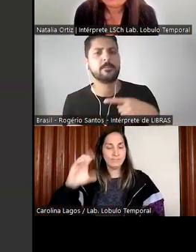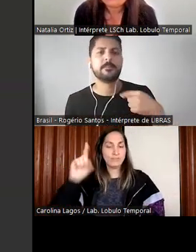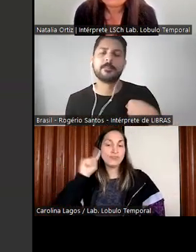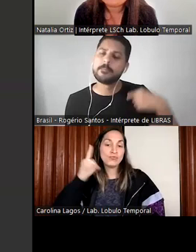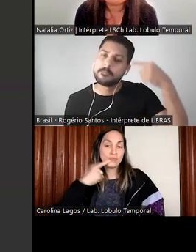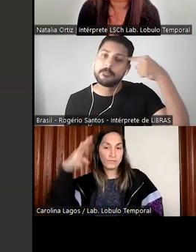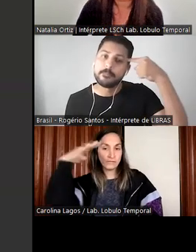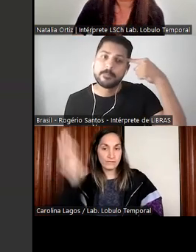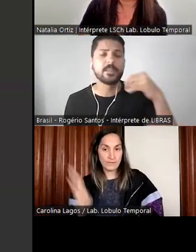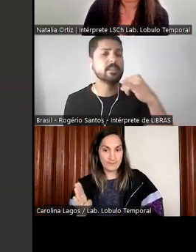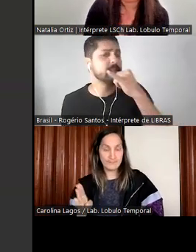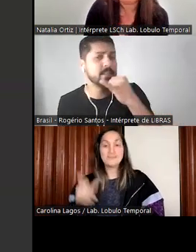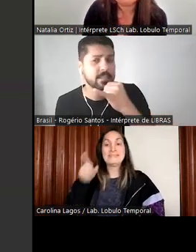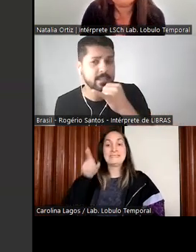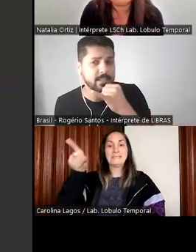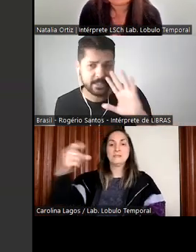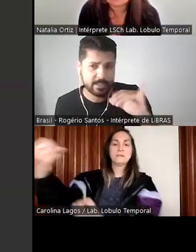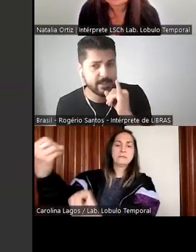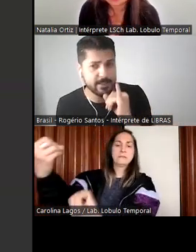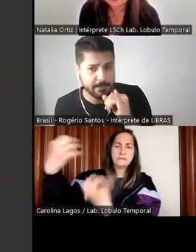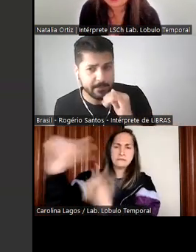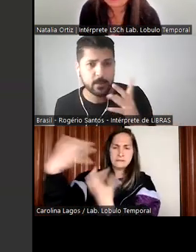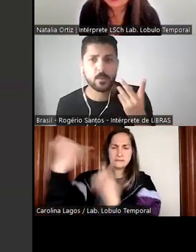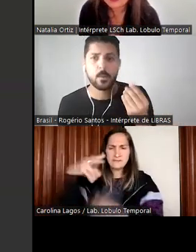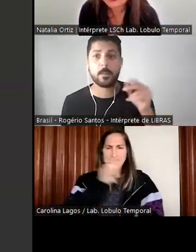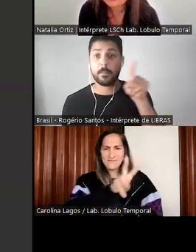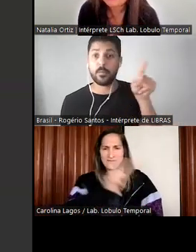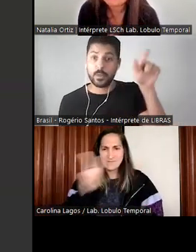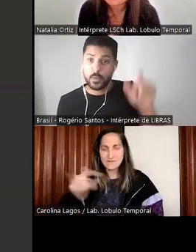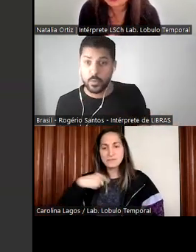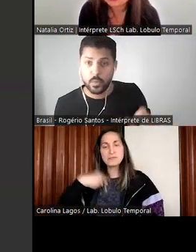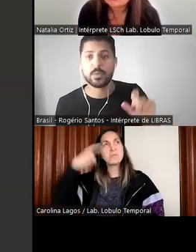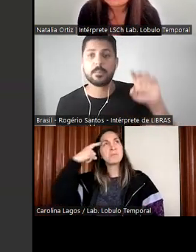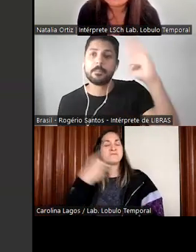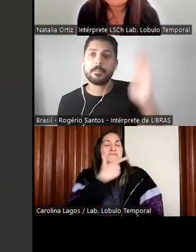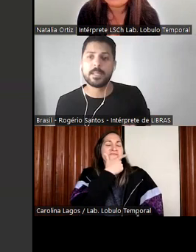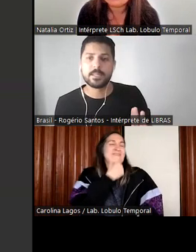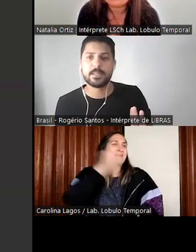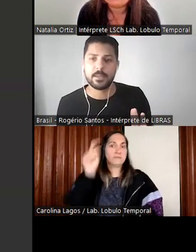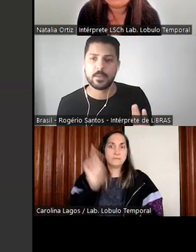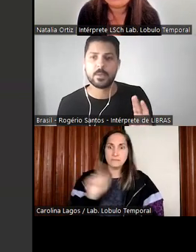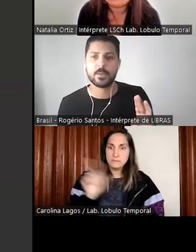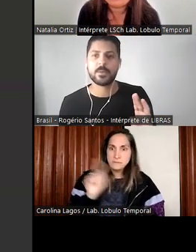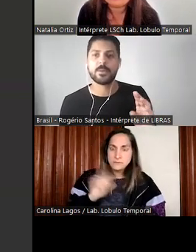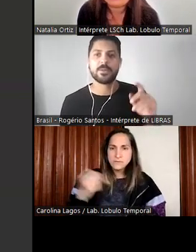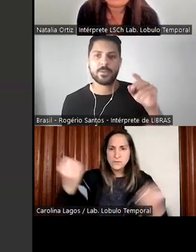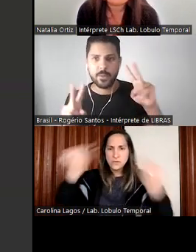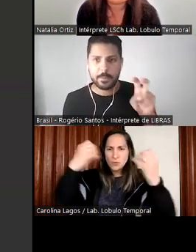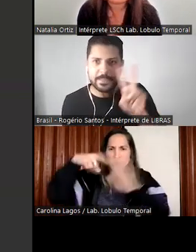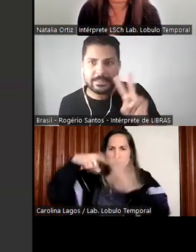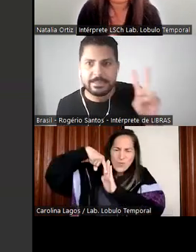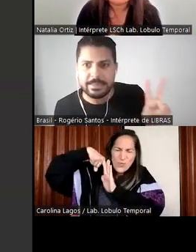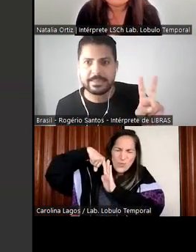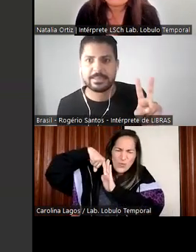ejemplo, en el profesor sordo de Brasil, quien me enseñó sobre vernáculo. Yo me acordaba